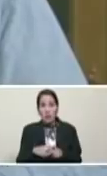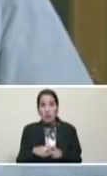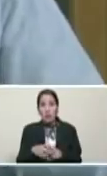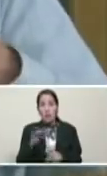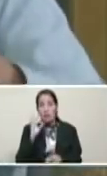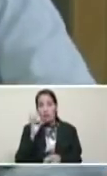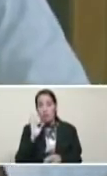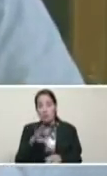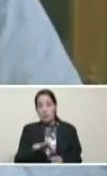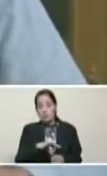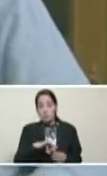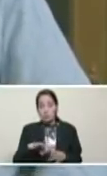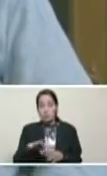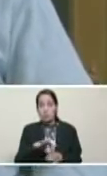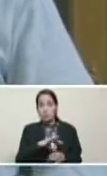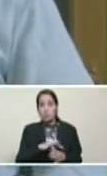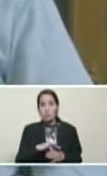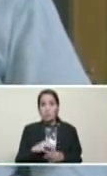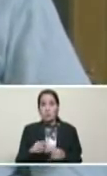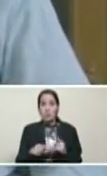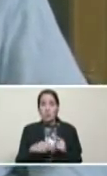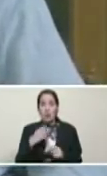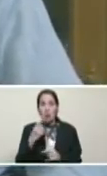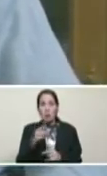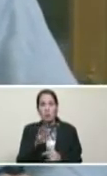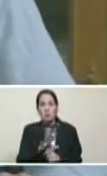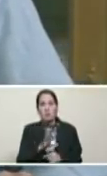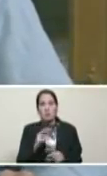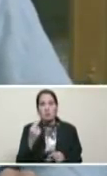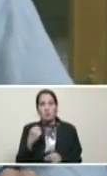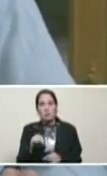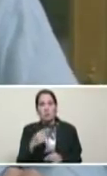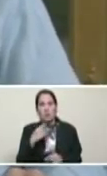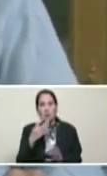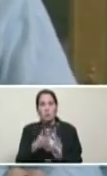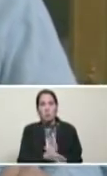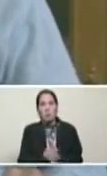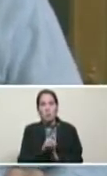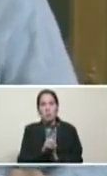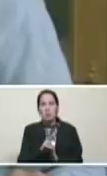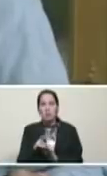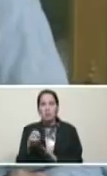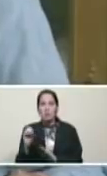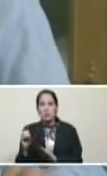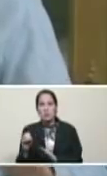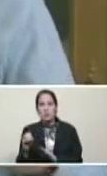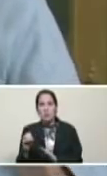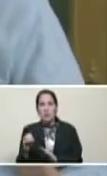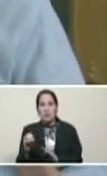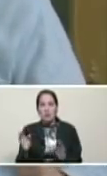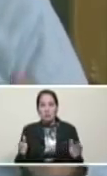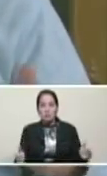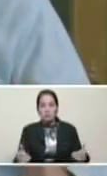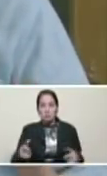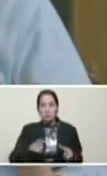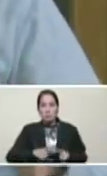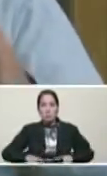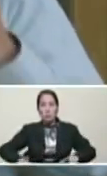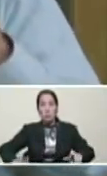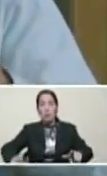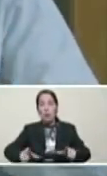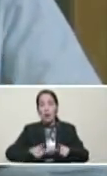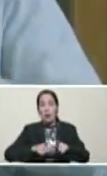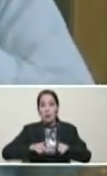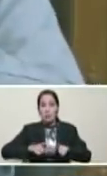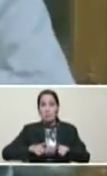comienza la cosecha de alrededor de 1200 hectáreas de semillas de arroz de las semillas de arroz vive